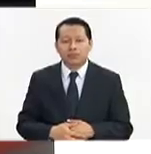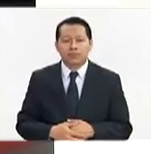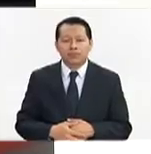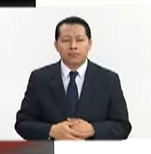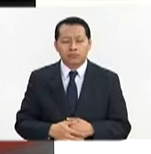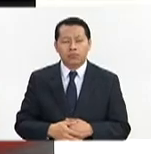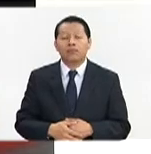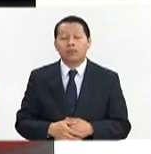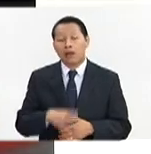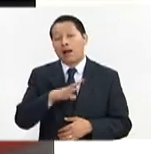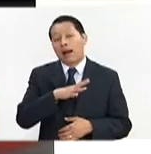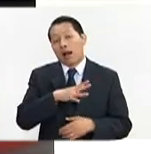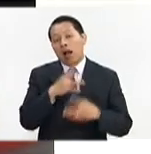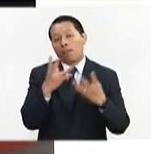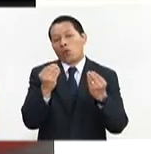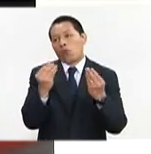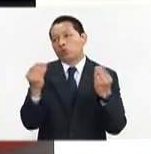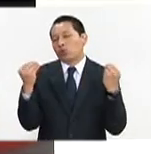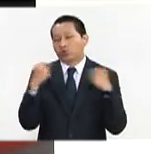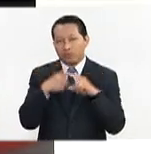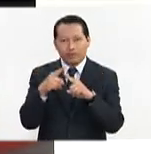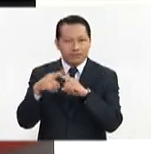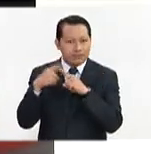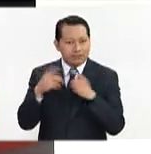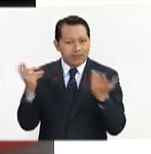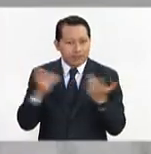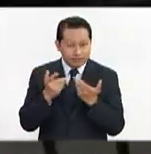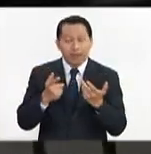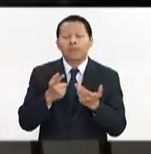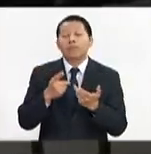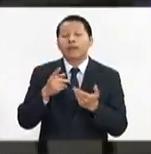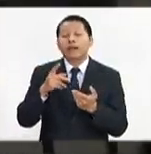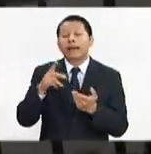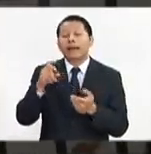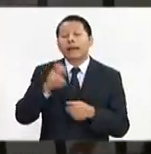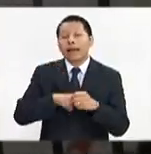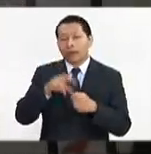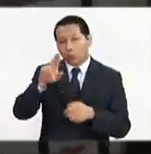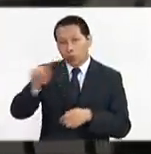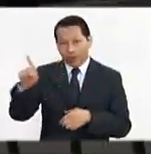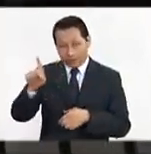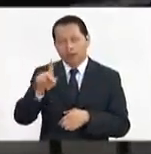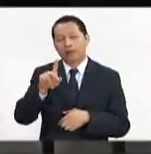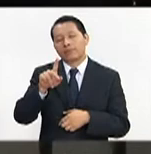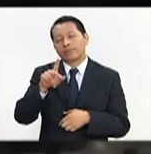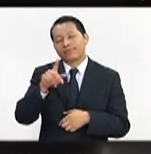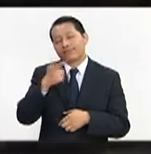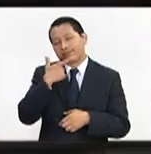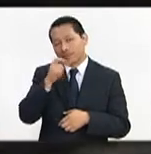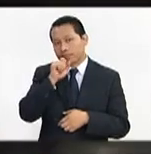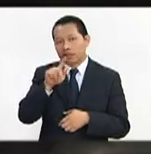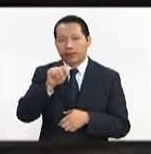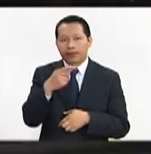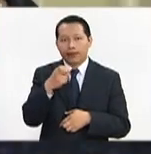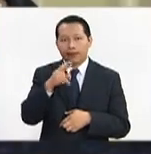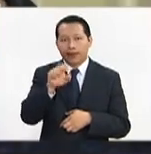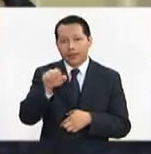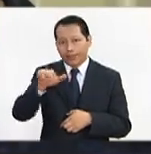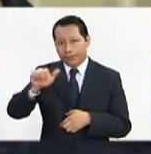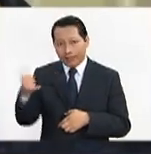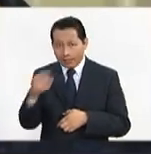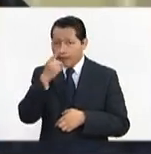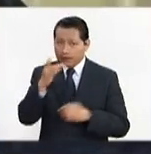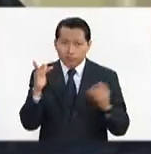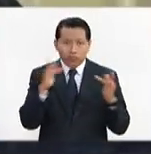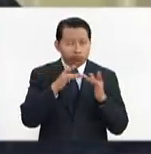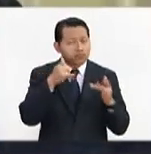Por supuesto, hubo muchas reacciones tras el tiroteo. La primera ministra de Reino Unido, Theresa May, informó que ya habló con el presidente Trump